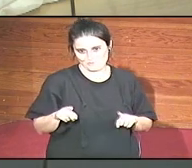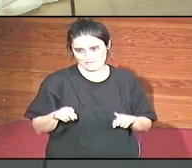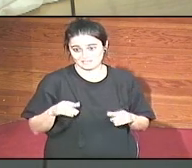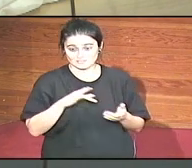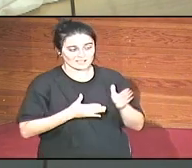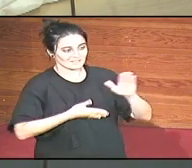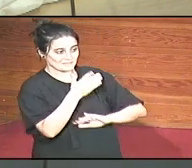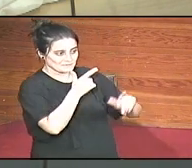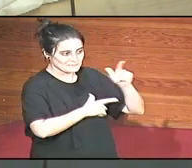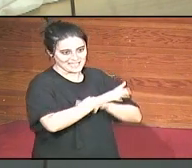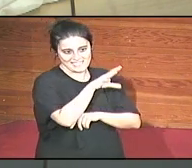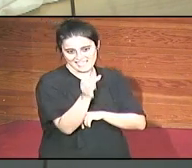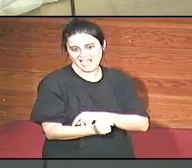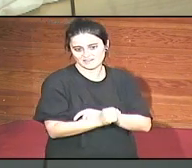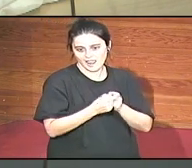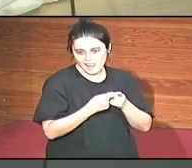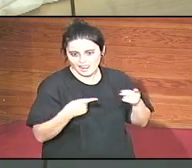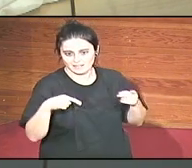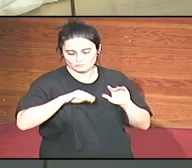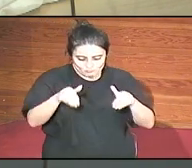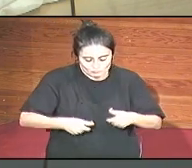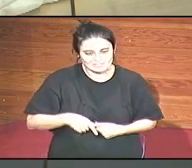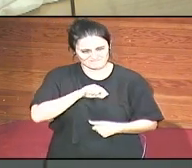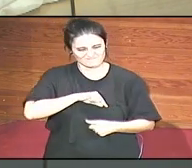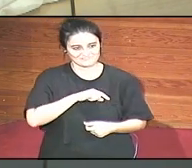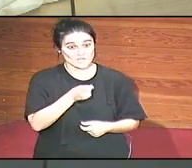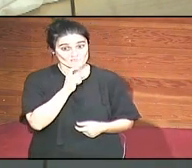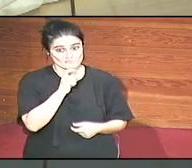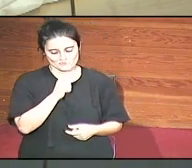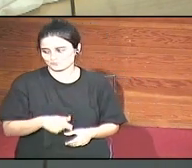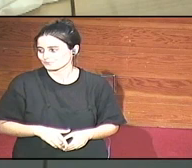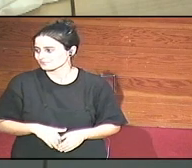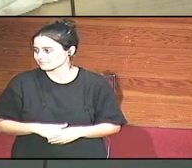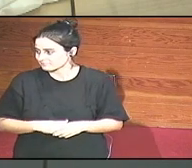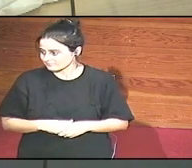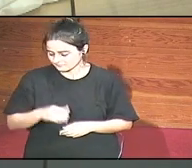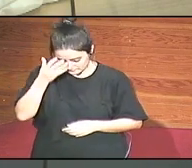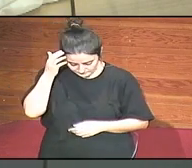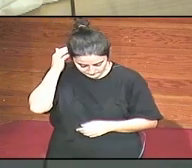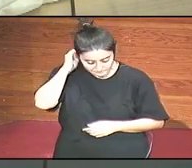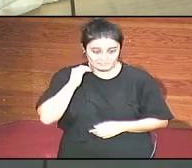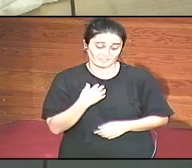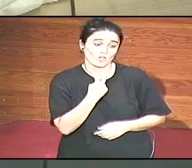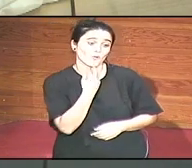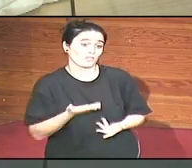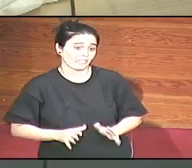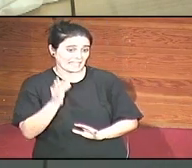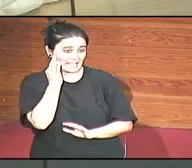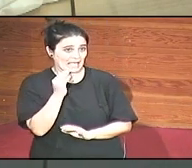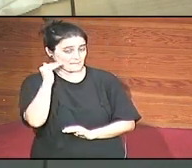mucho tiempo como es tu vuelta aquí te contestaría en voz de mi hija mayor